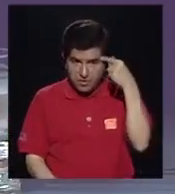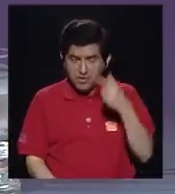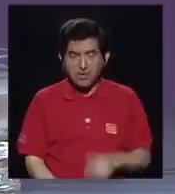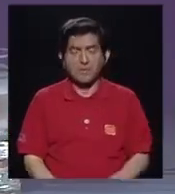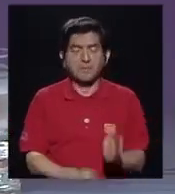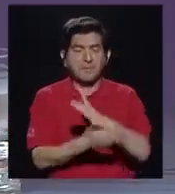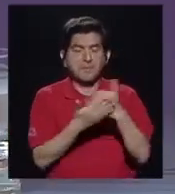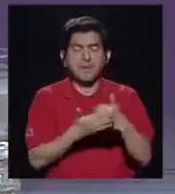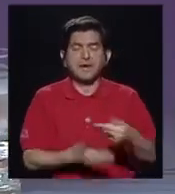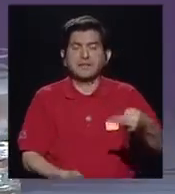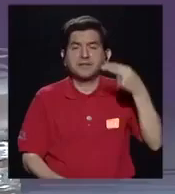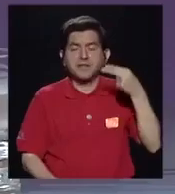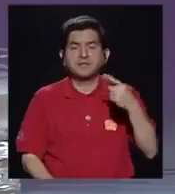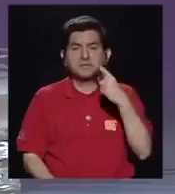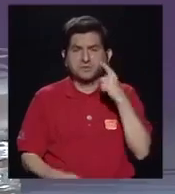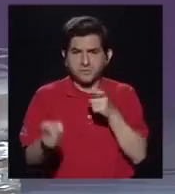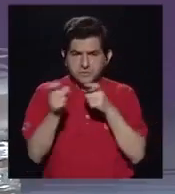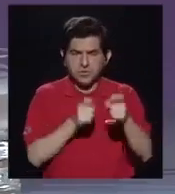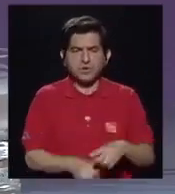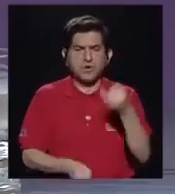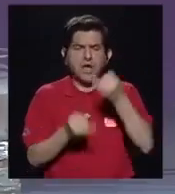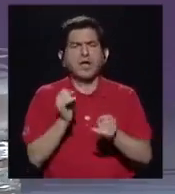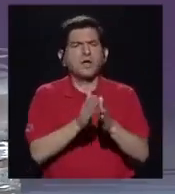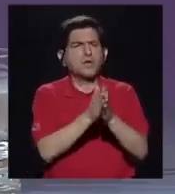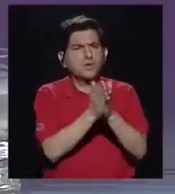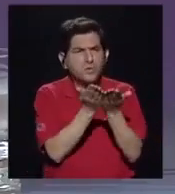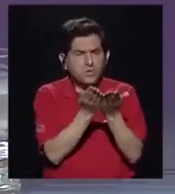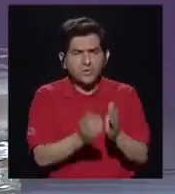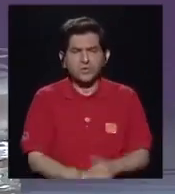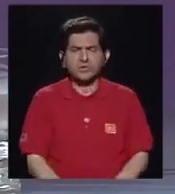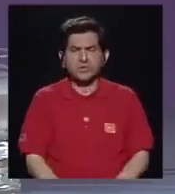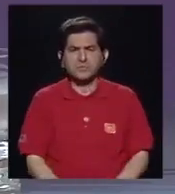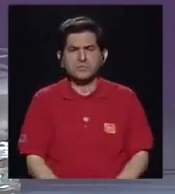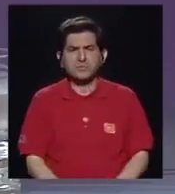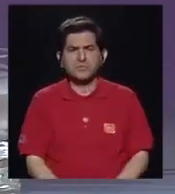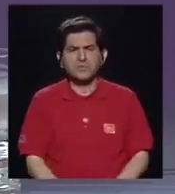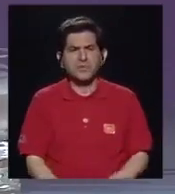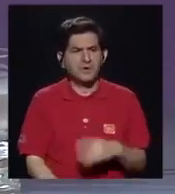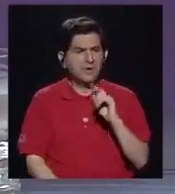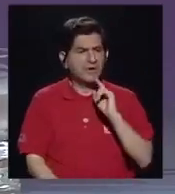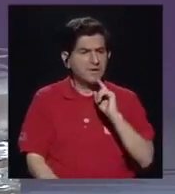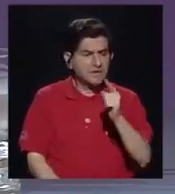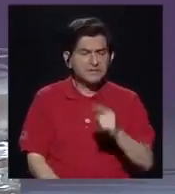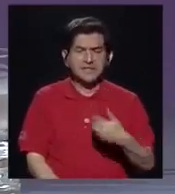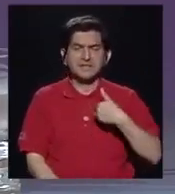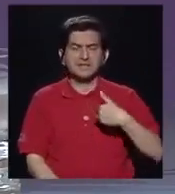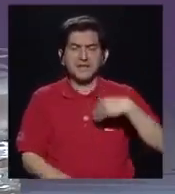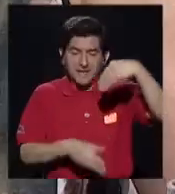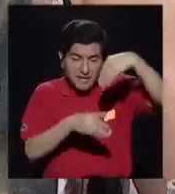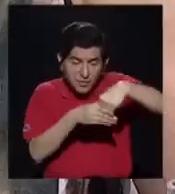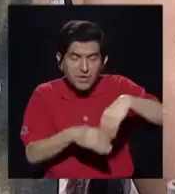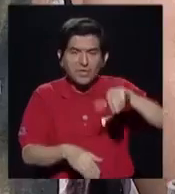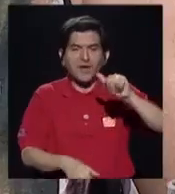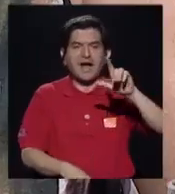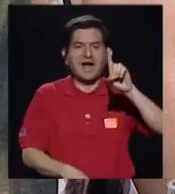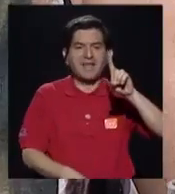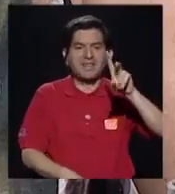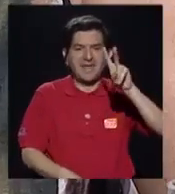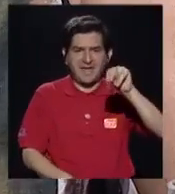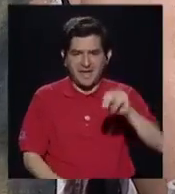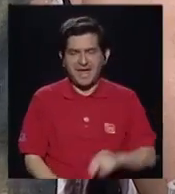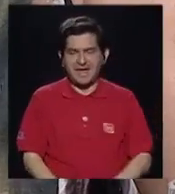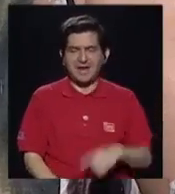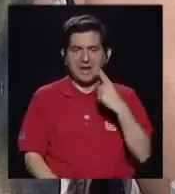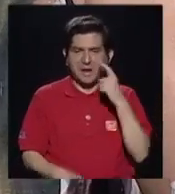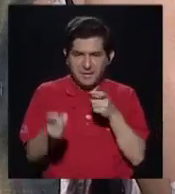del patriarcado como he dicho en mis últimos textos y tan últimos tiene el ADN patriarcal el estado la